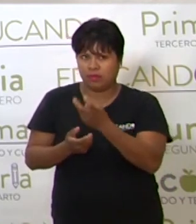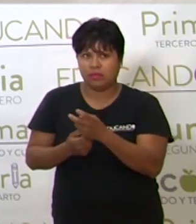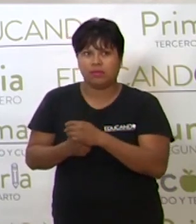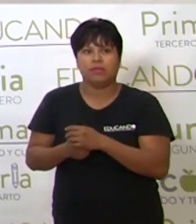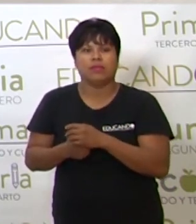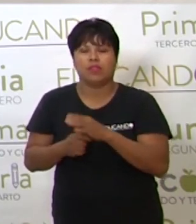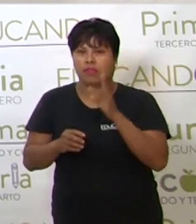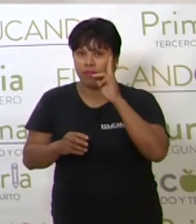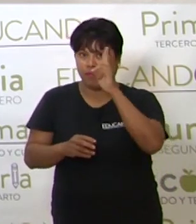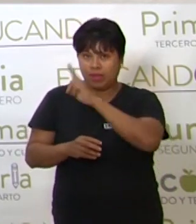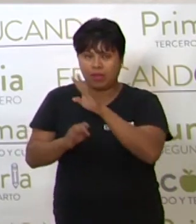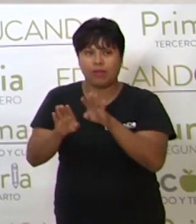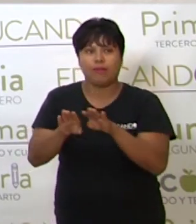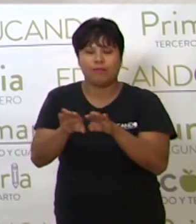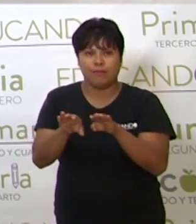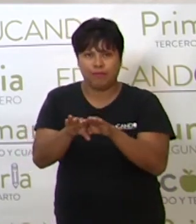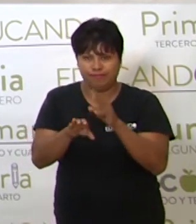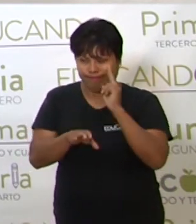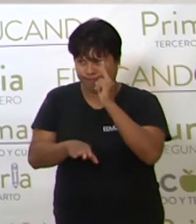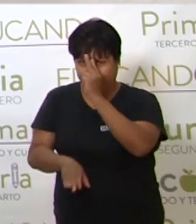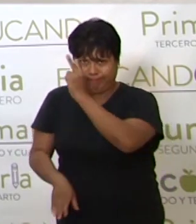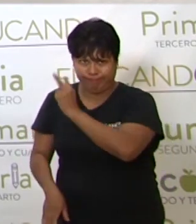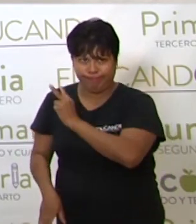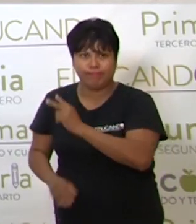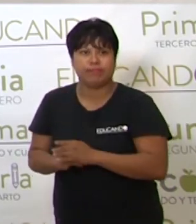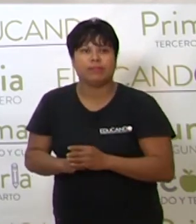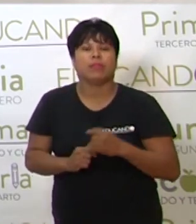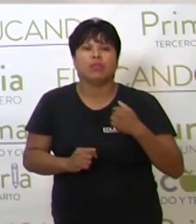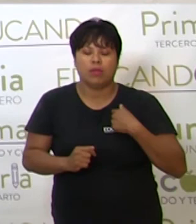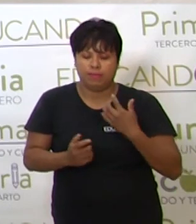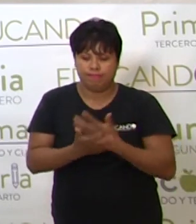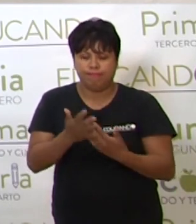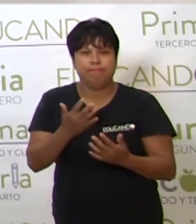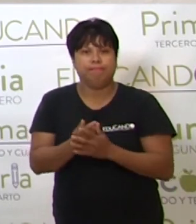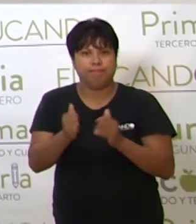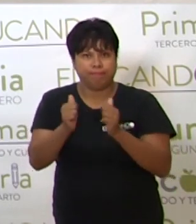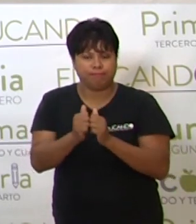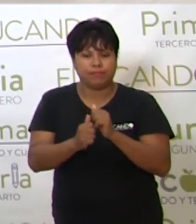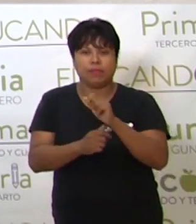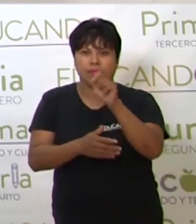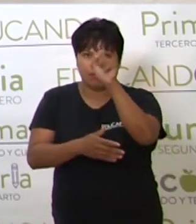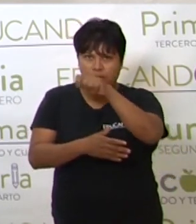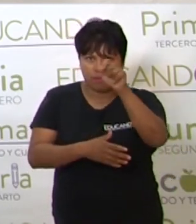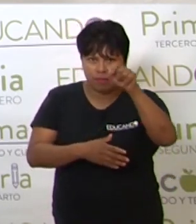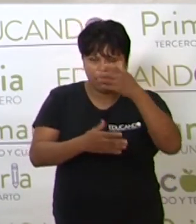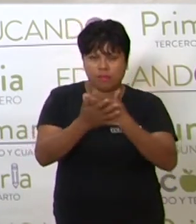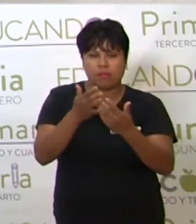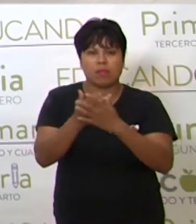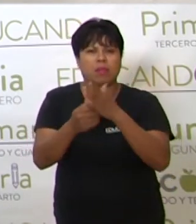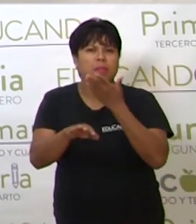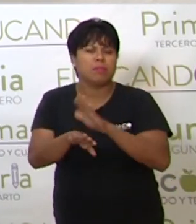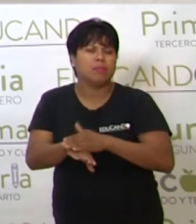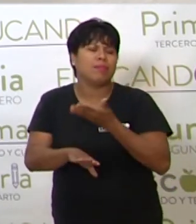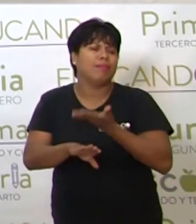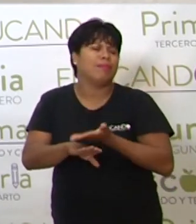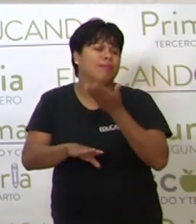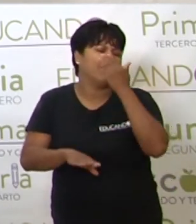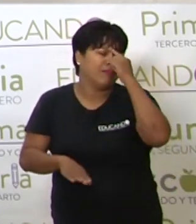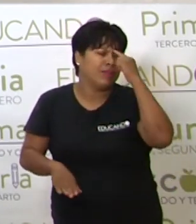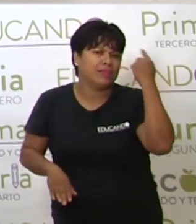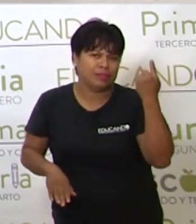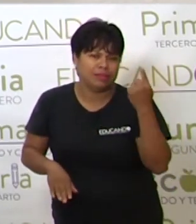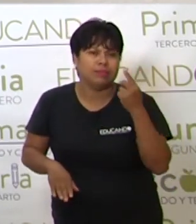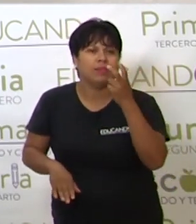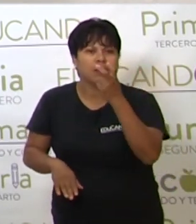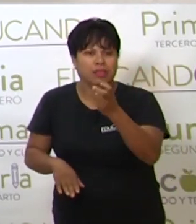la siguiente manera observe lo voy a representar ya también con el algoritmo que es muy fácil aquí ya les sabía yo